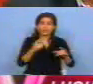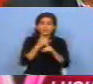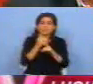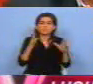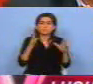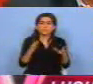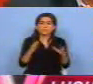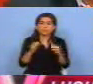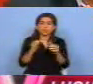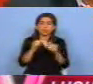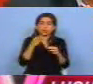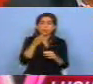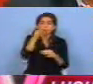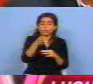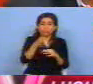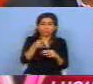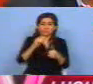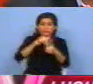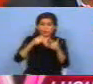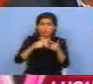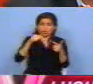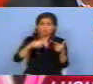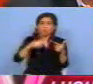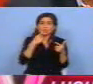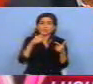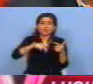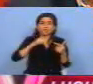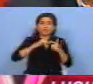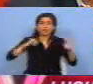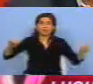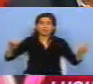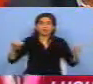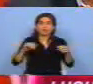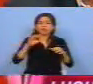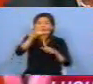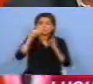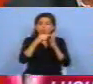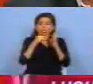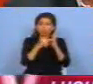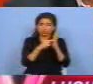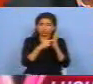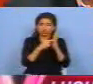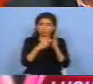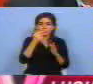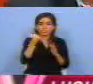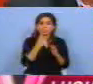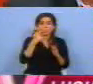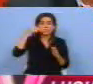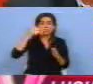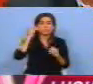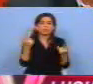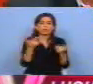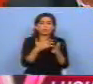toca siempre cerca cuando voy a algún lado segundo tema hoy dijo que este programa había medido rondado los cinco puntos de rating Cuántos años hace